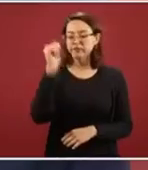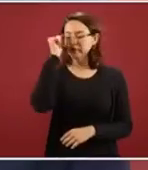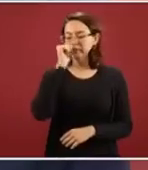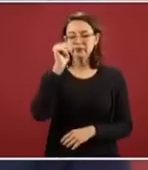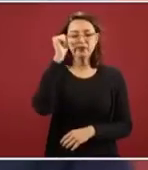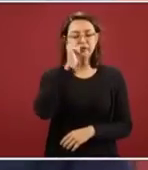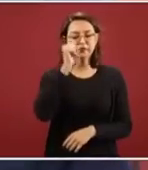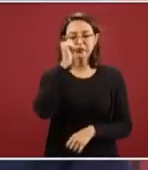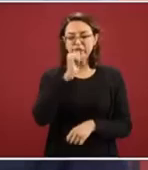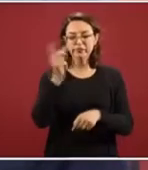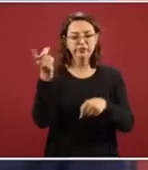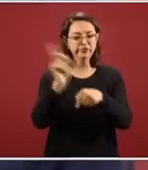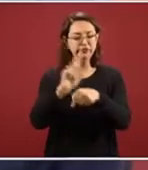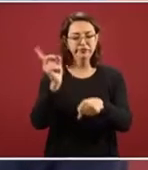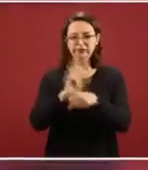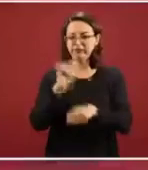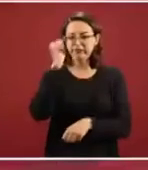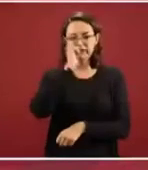lo van a ver,